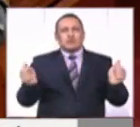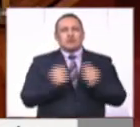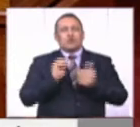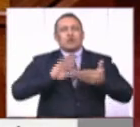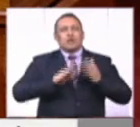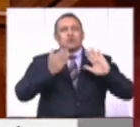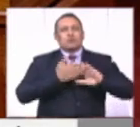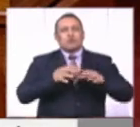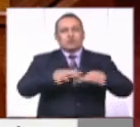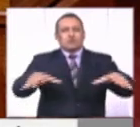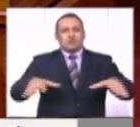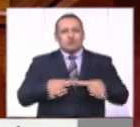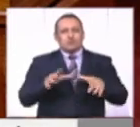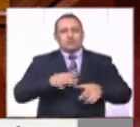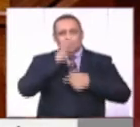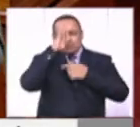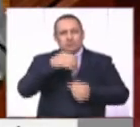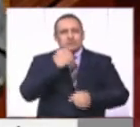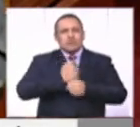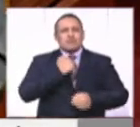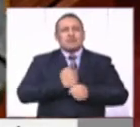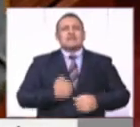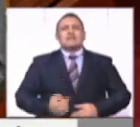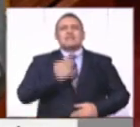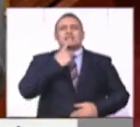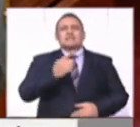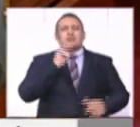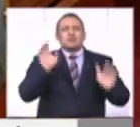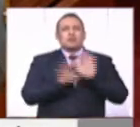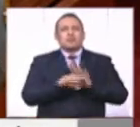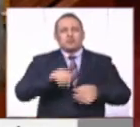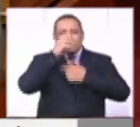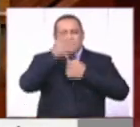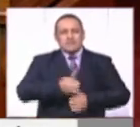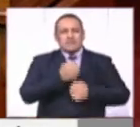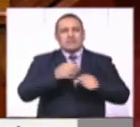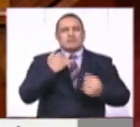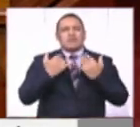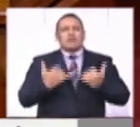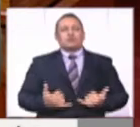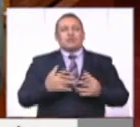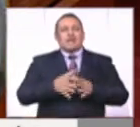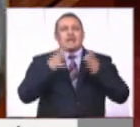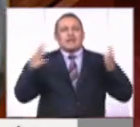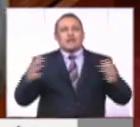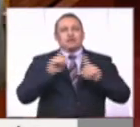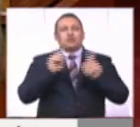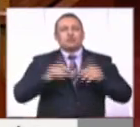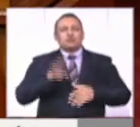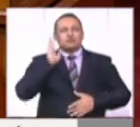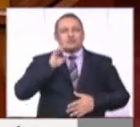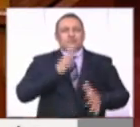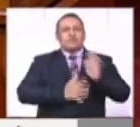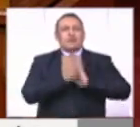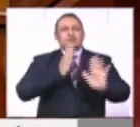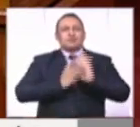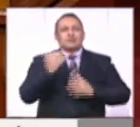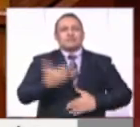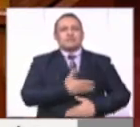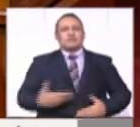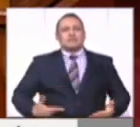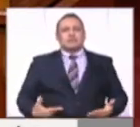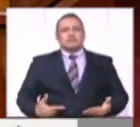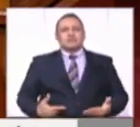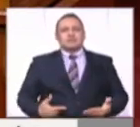comunidades campesinas Quién ha dicho señor presidente que la minería actual la gran minería no contamina falso señor